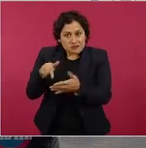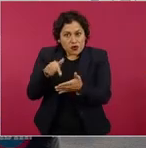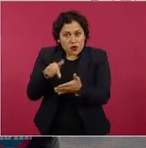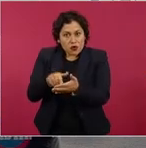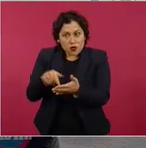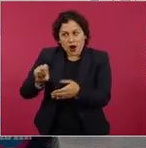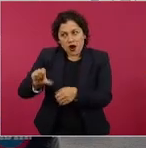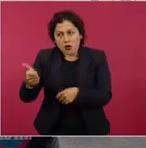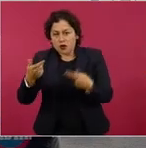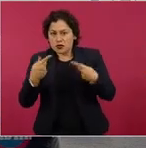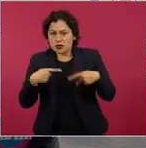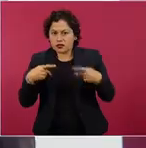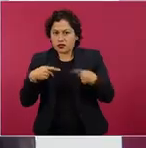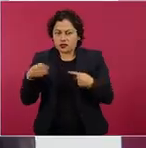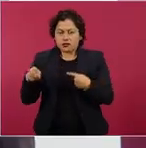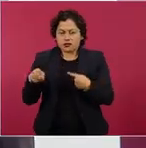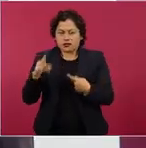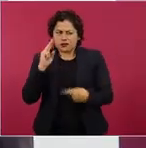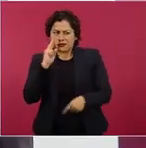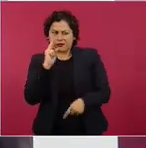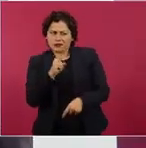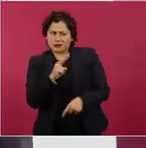pero un hombre